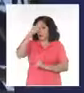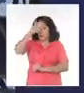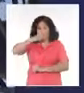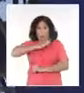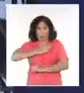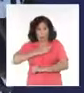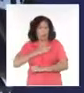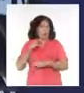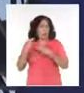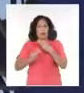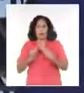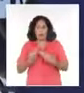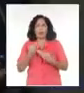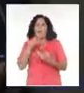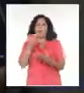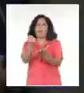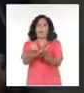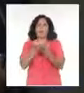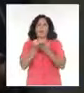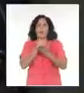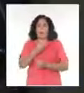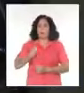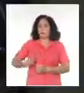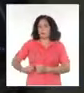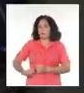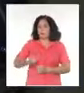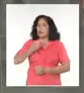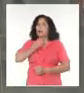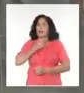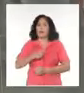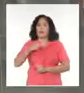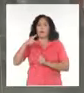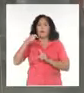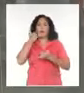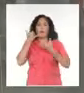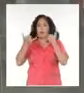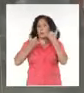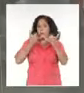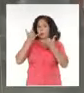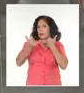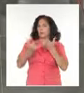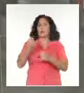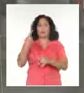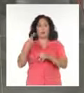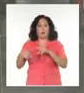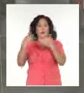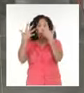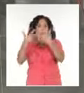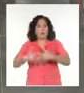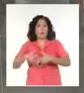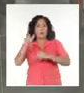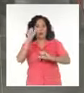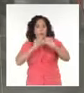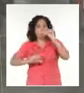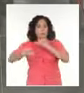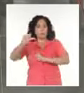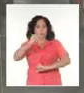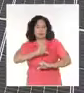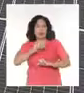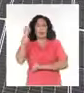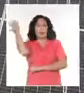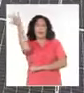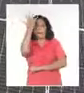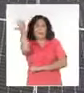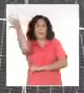se traduce en una mayor colaboración en sectores como las telecomunicaciones, la industria biofarmacéutica, medio ambiente